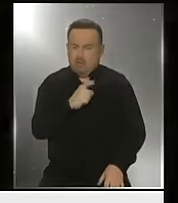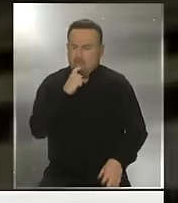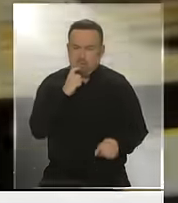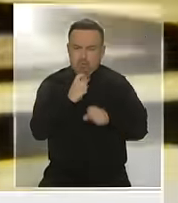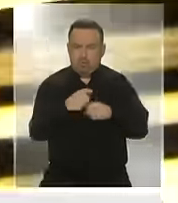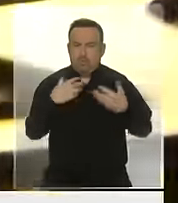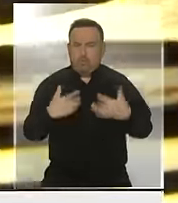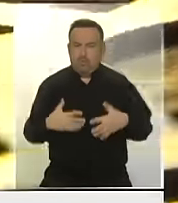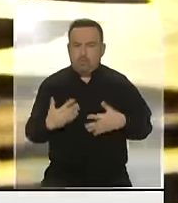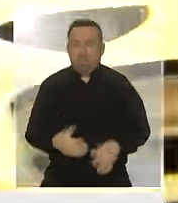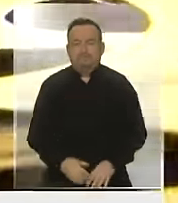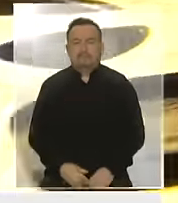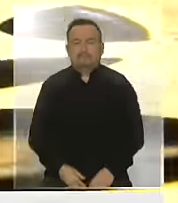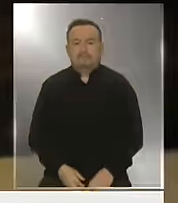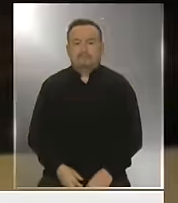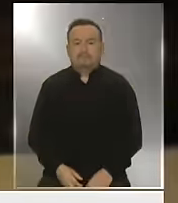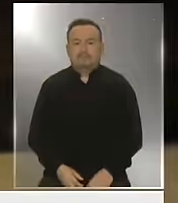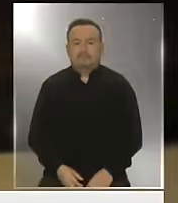durísimo.